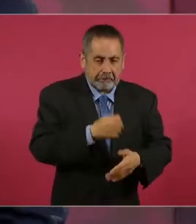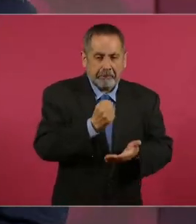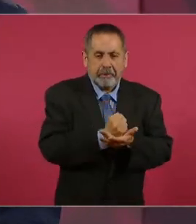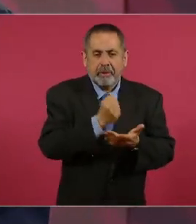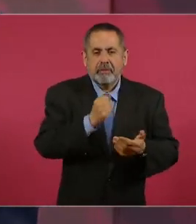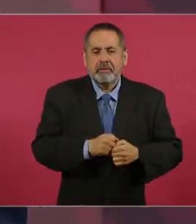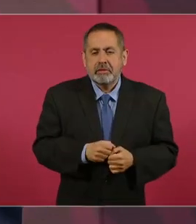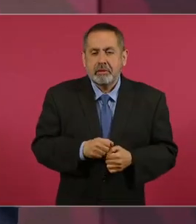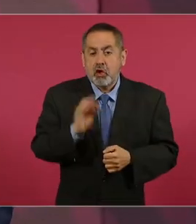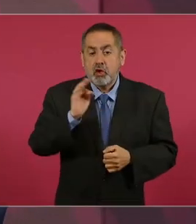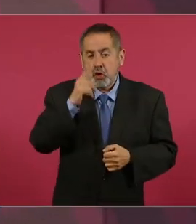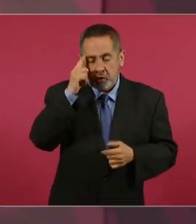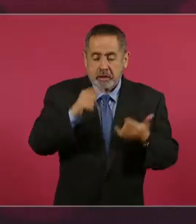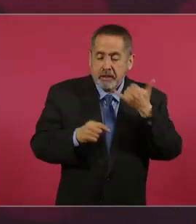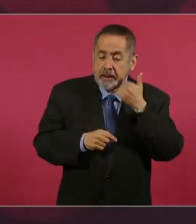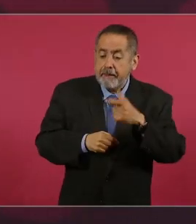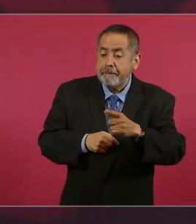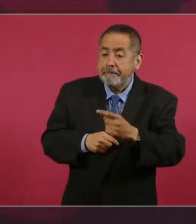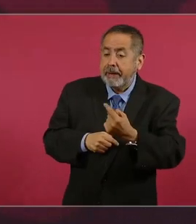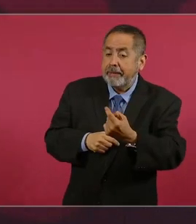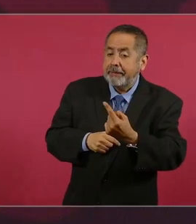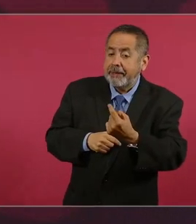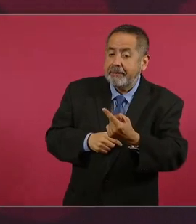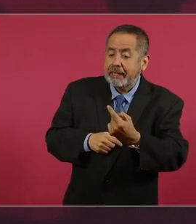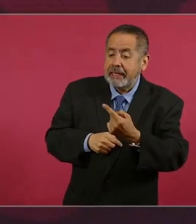Y le han de haber dicho, ven para acá.